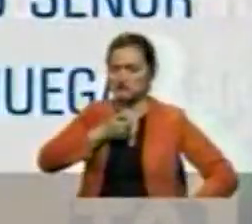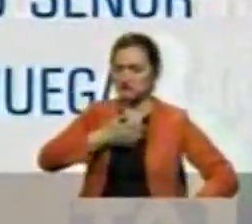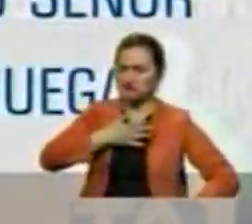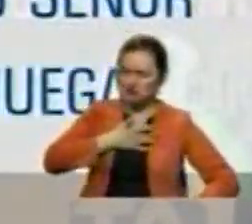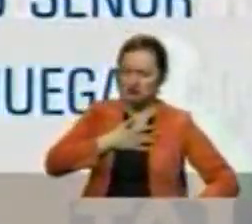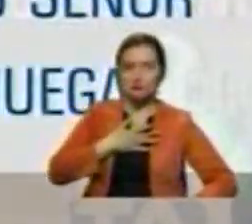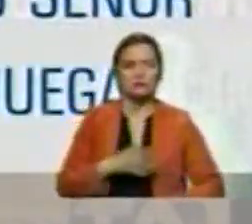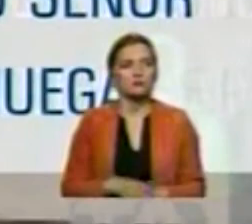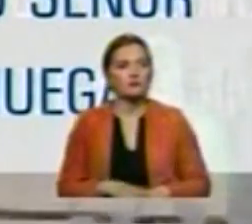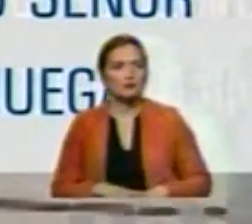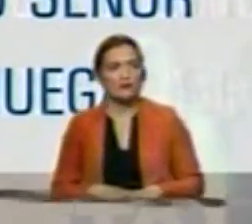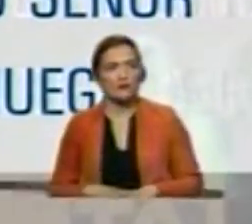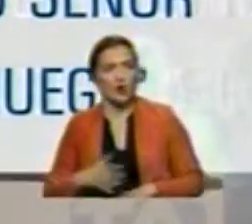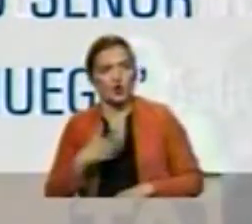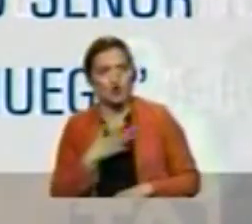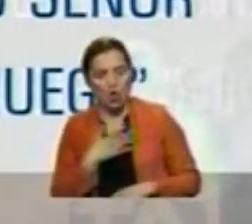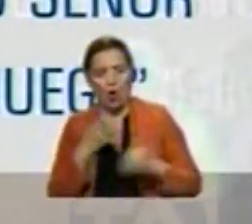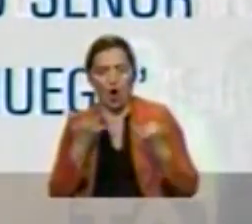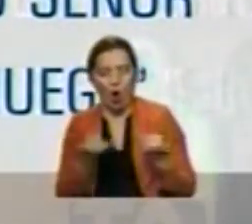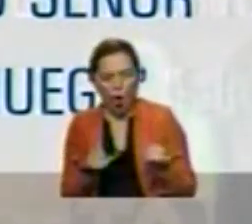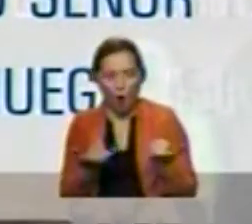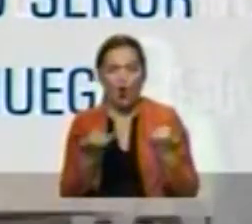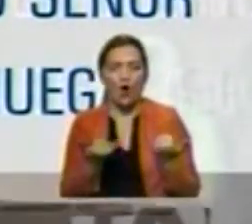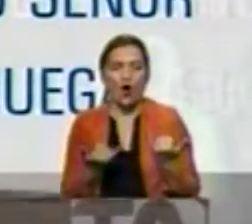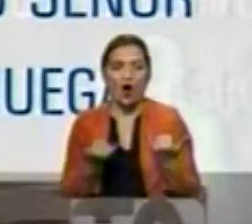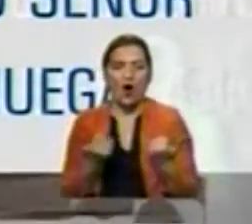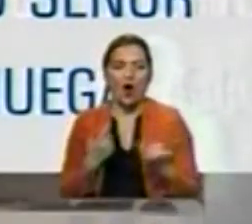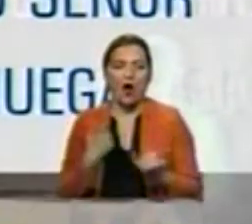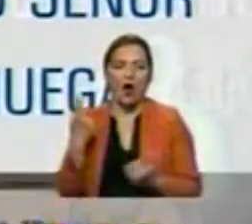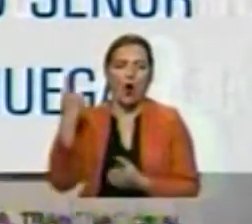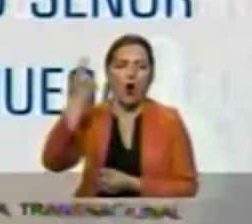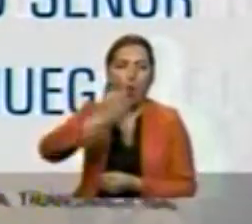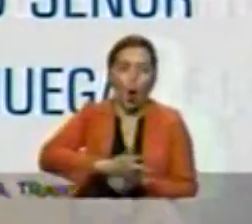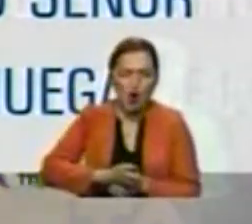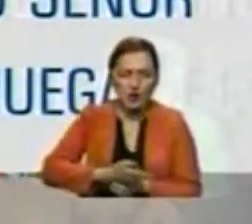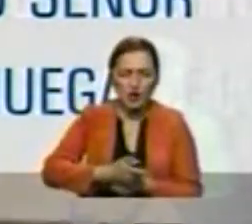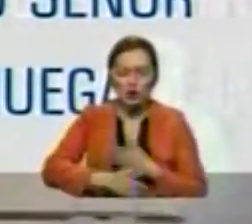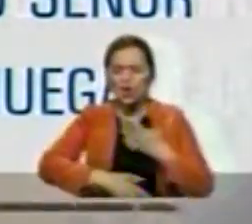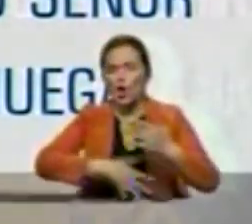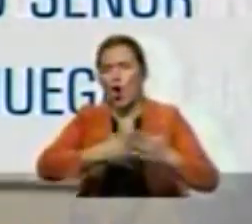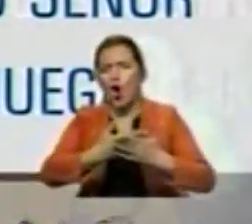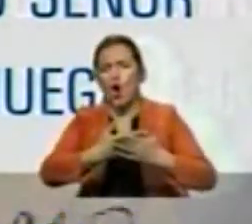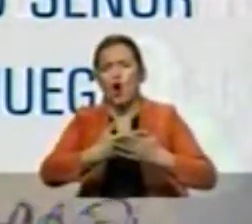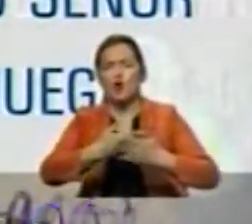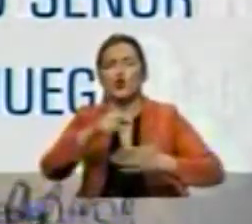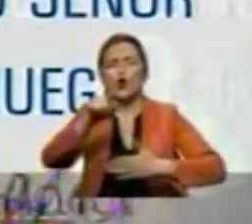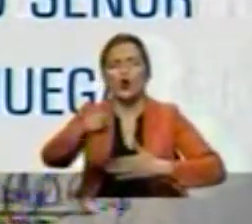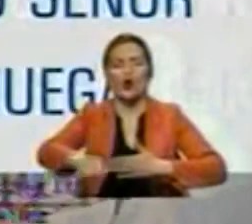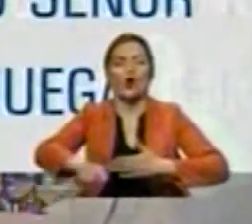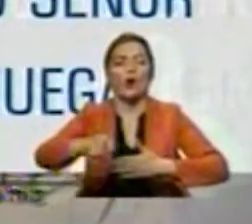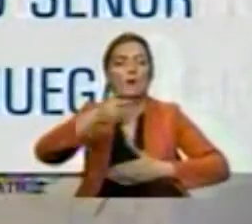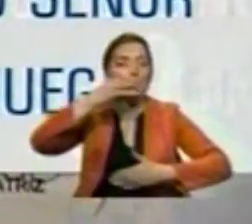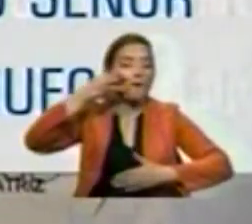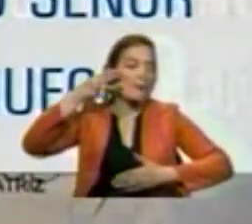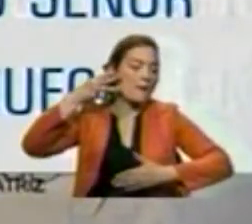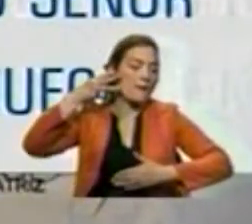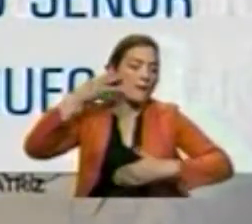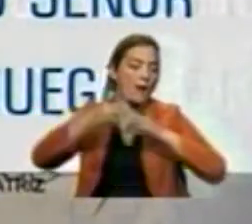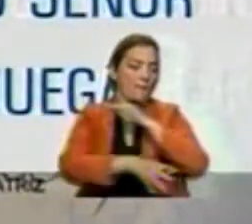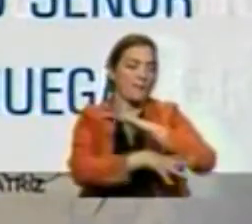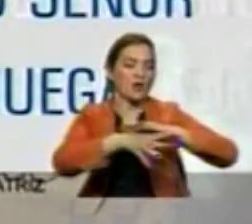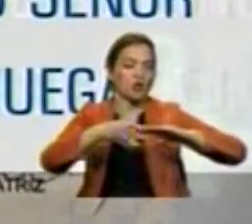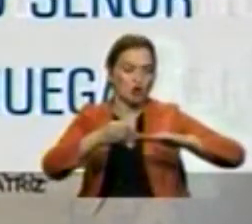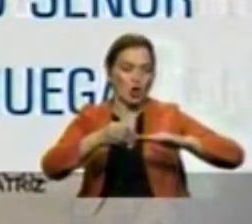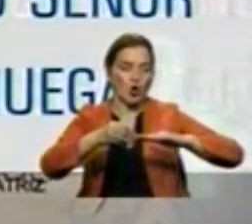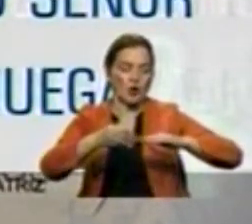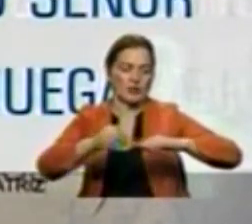que hemos dado en este momento como amazónicos la orden de cerrar todas las llaves de petróleo, carajo,